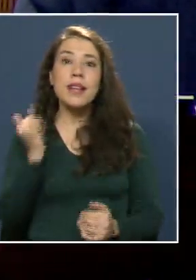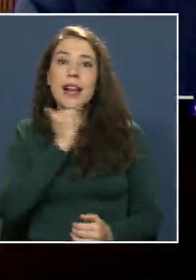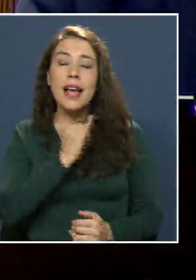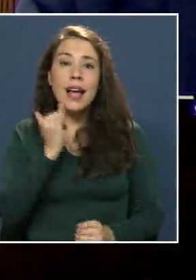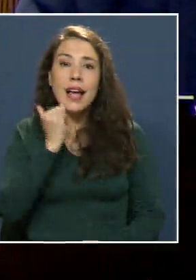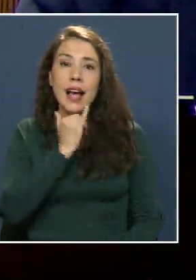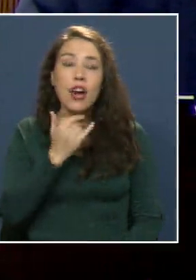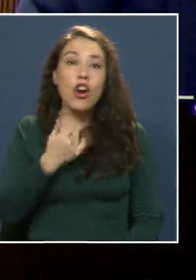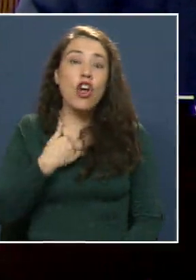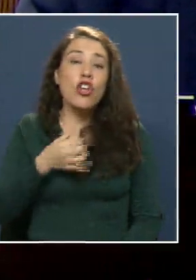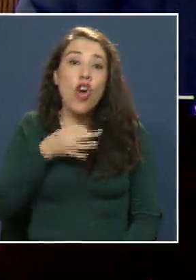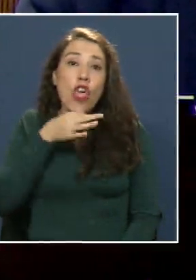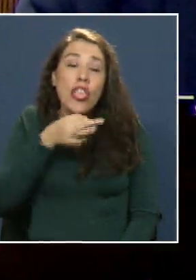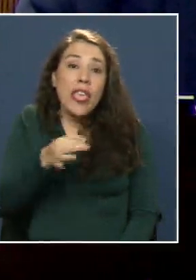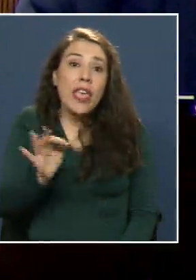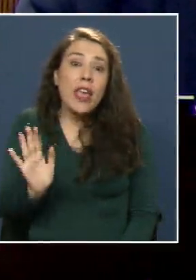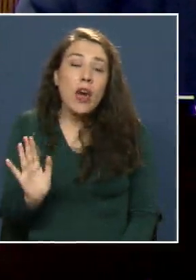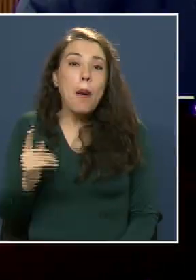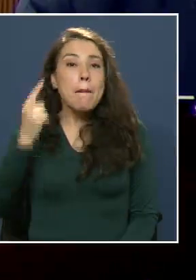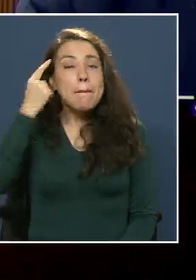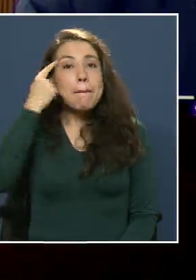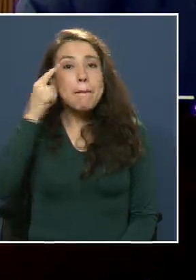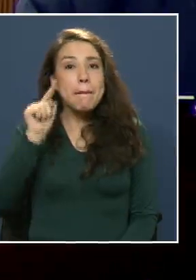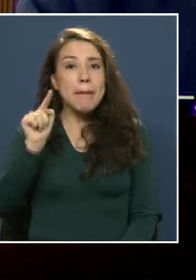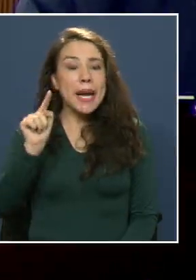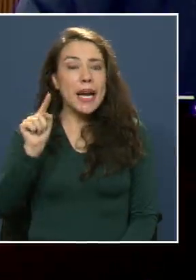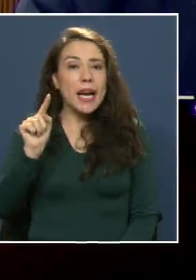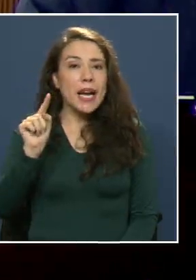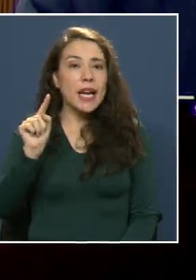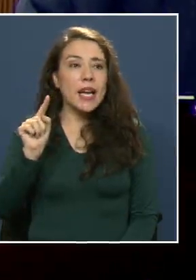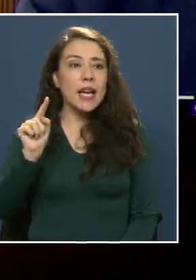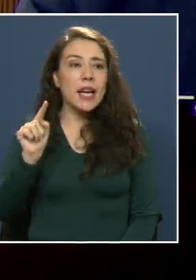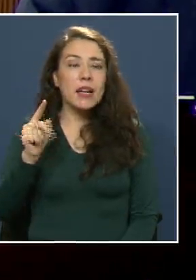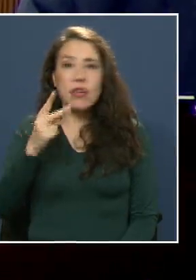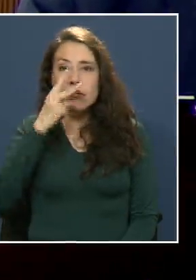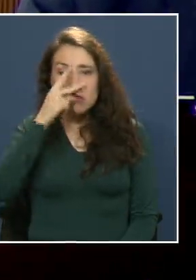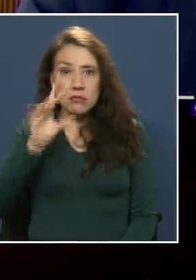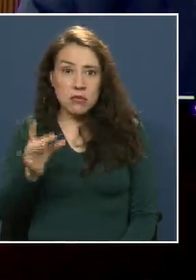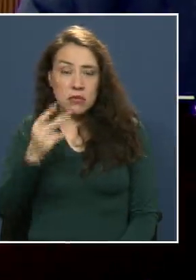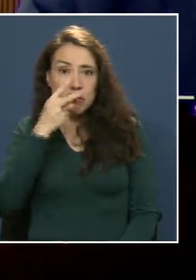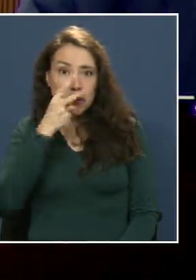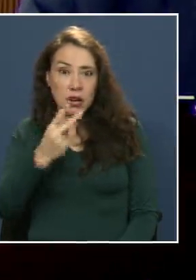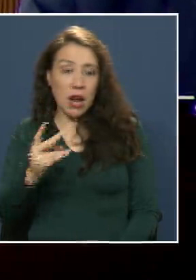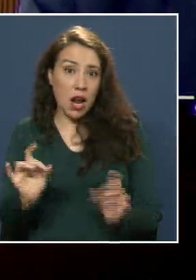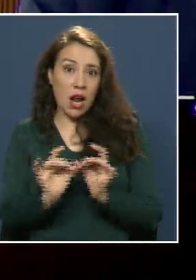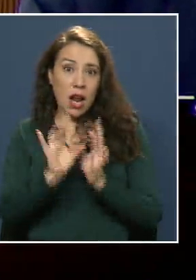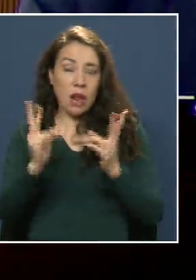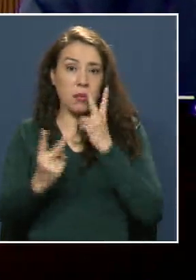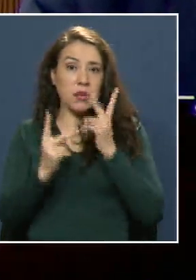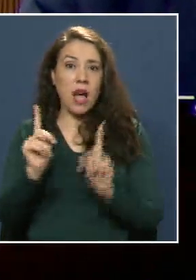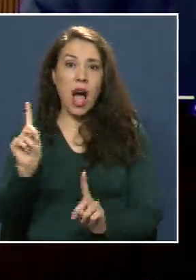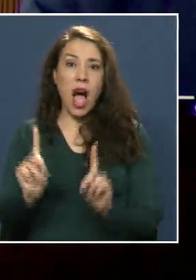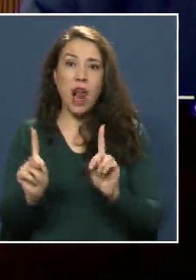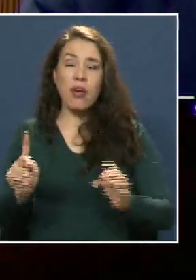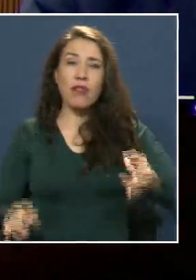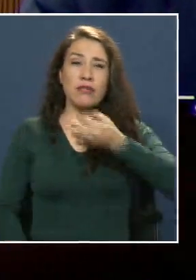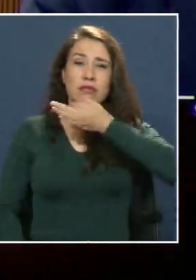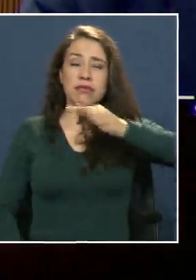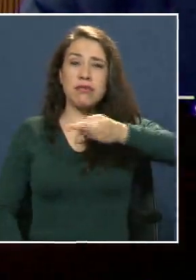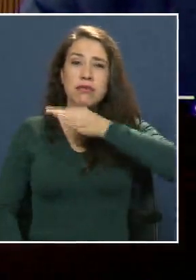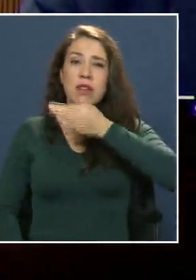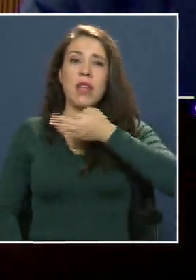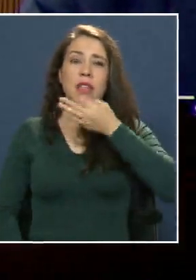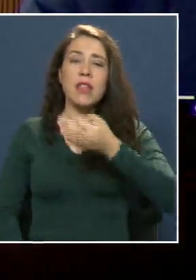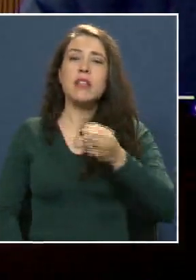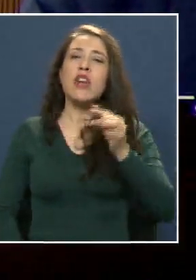mi análisis. Sin embargo, salta a la vista y al oído ver que algunos de los discursos que se hacen acá se hacen